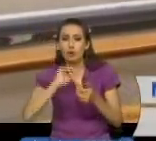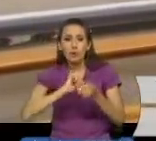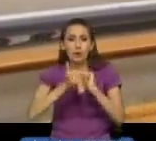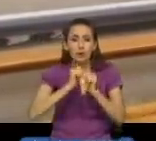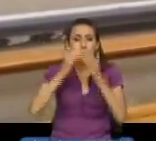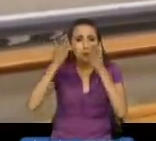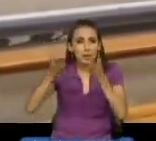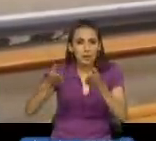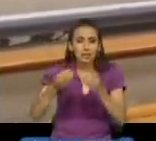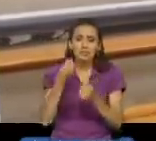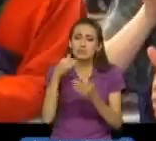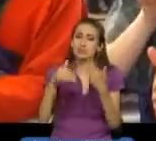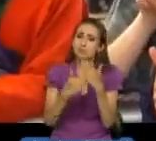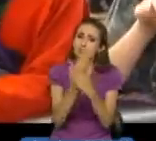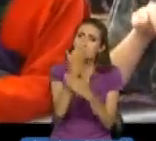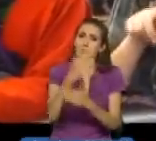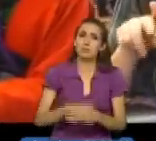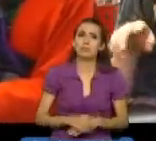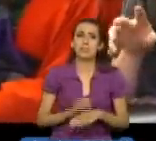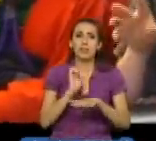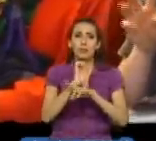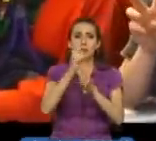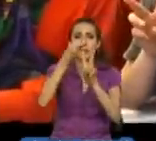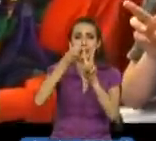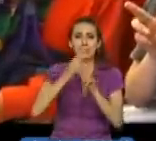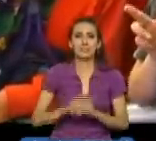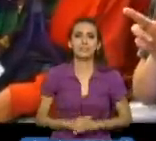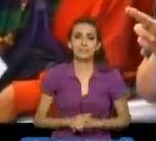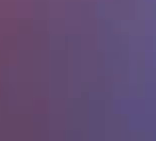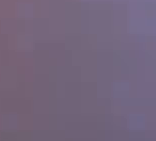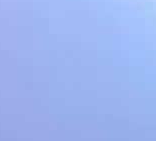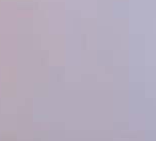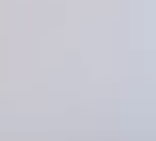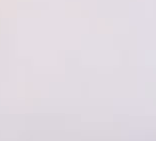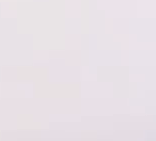figuras nuevos talentos Carlos Flores Ecuador